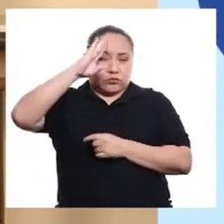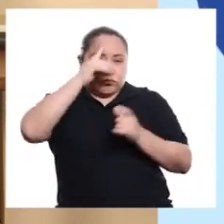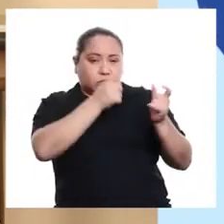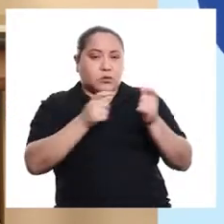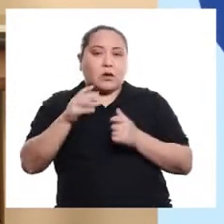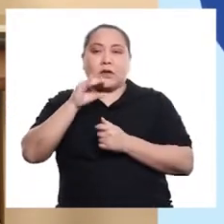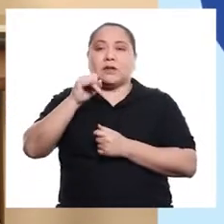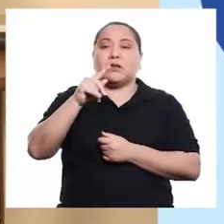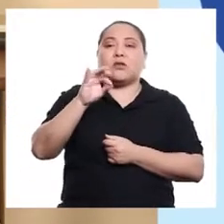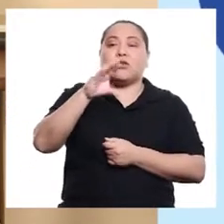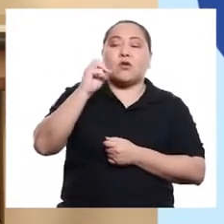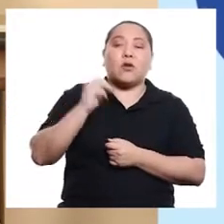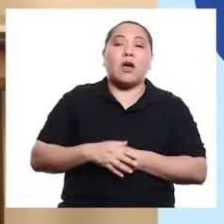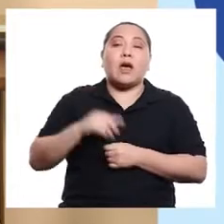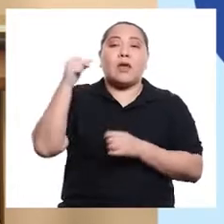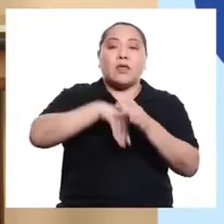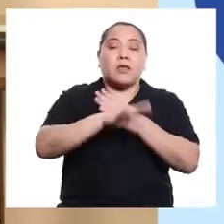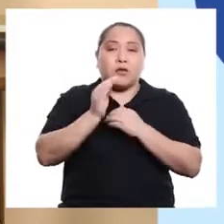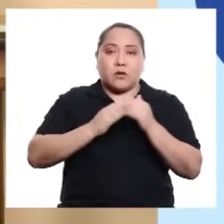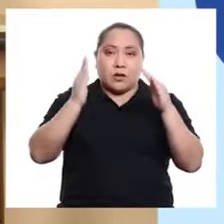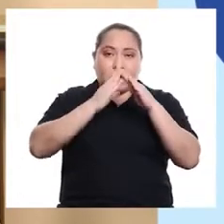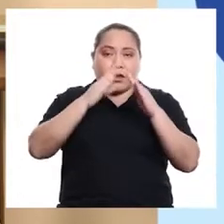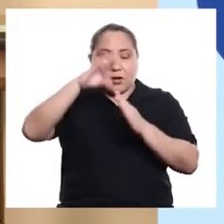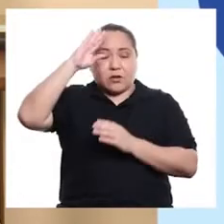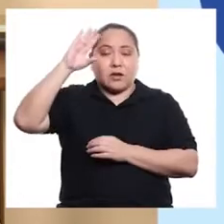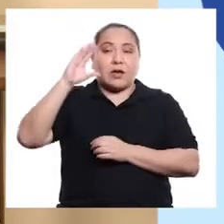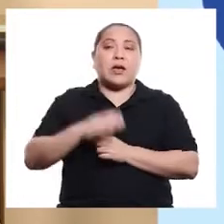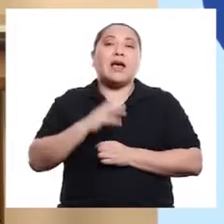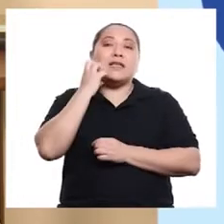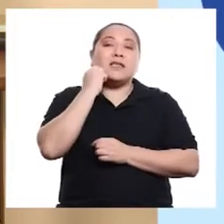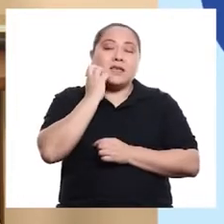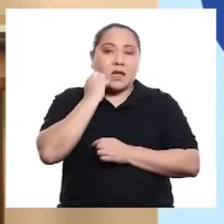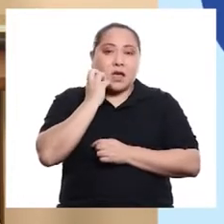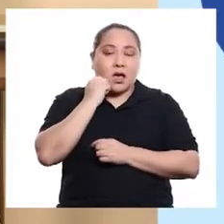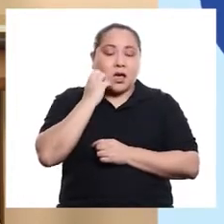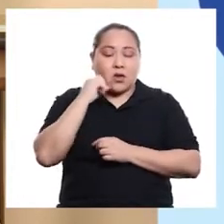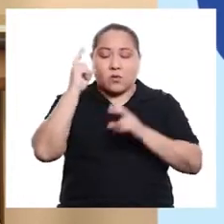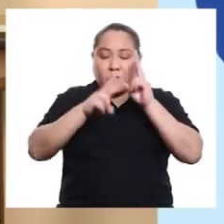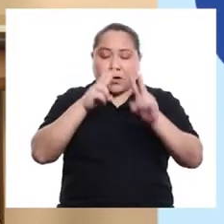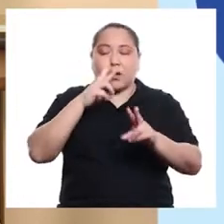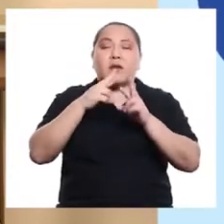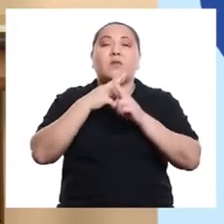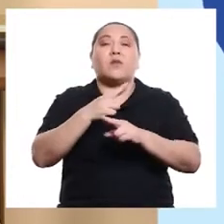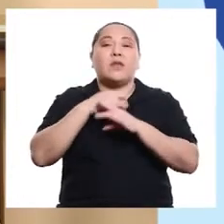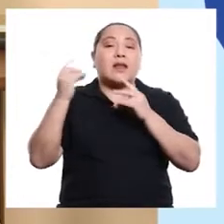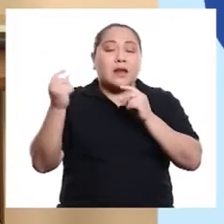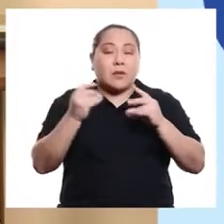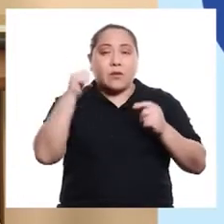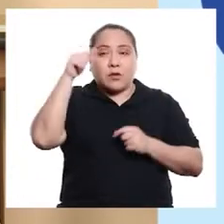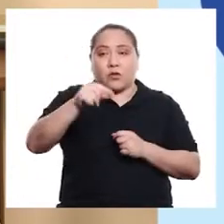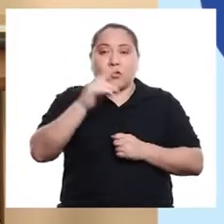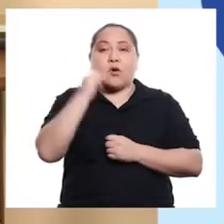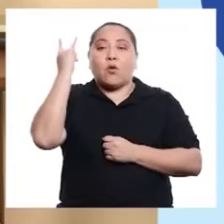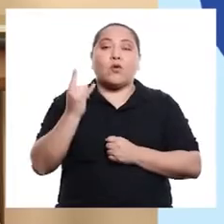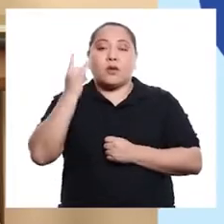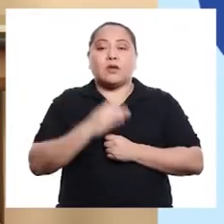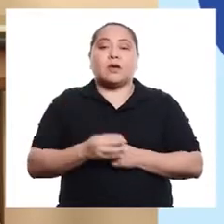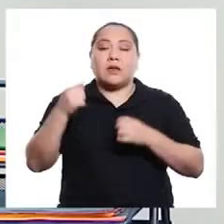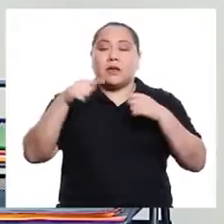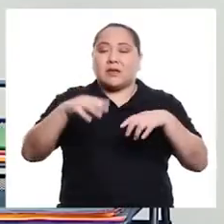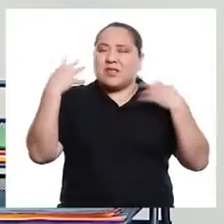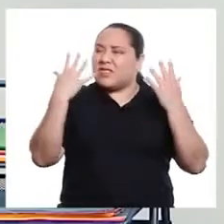Patrullaje Policial, SIPCO, en las comisarías de Chiclayo, para responder de manera más rápida ante una